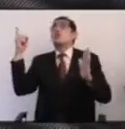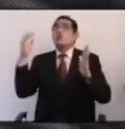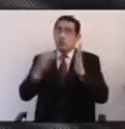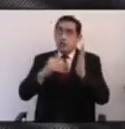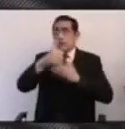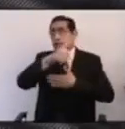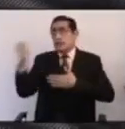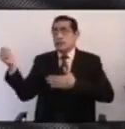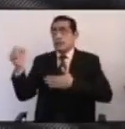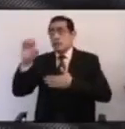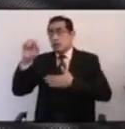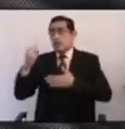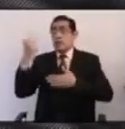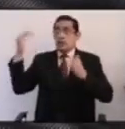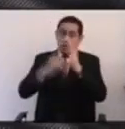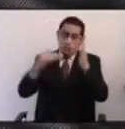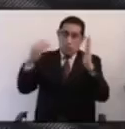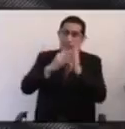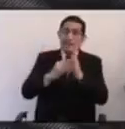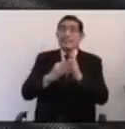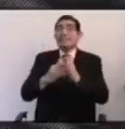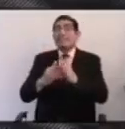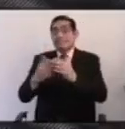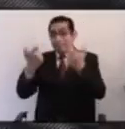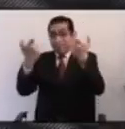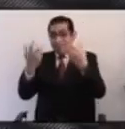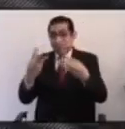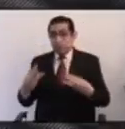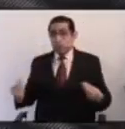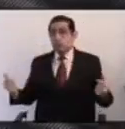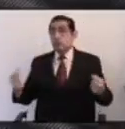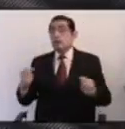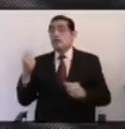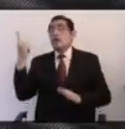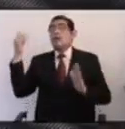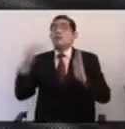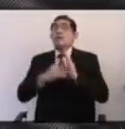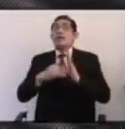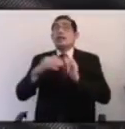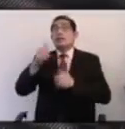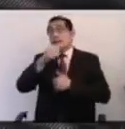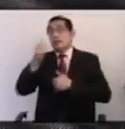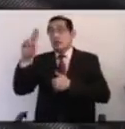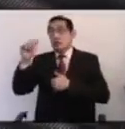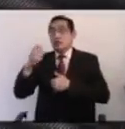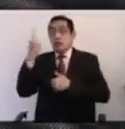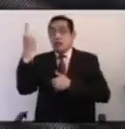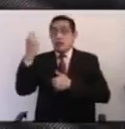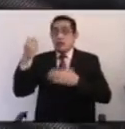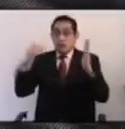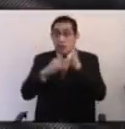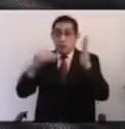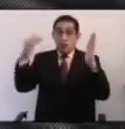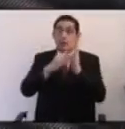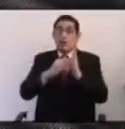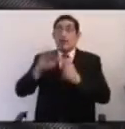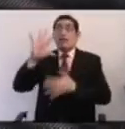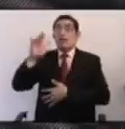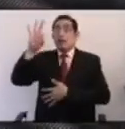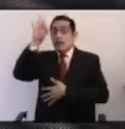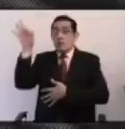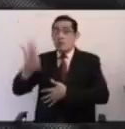es el gasto de operación de la concesión, y de esos 1.681 millones, el 50% se va para el mantenimiento de